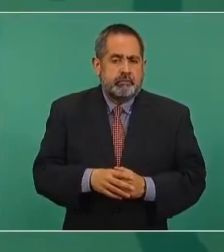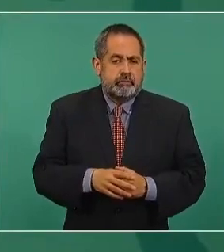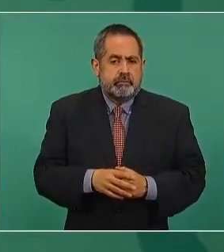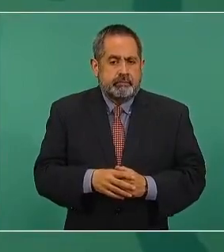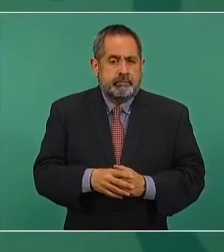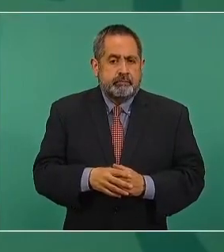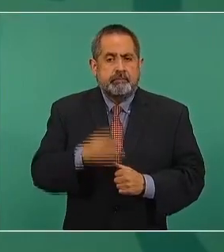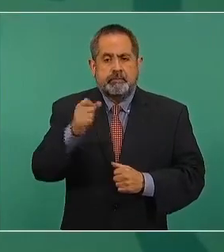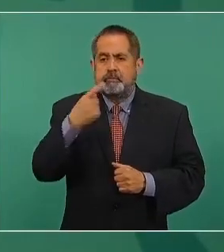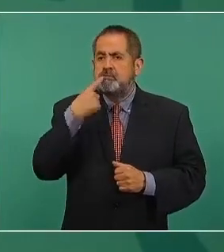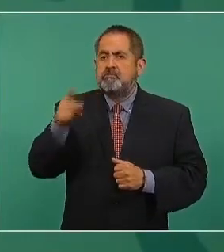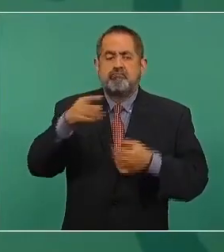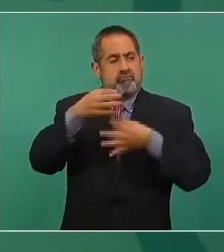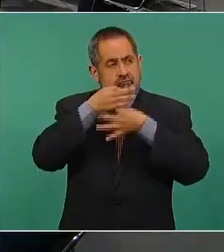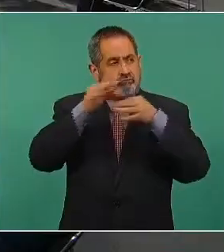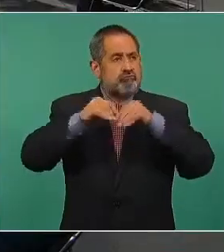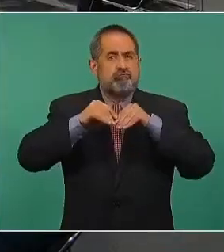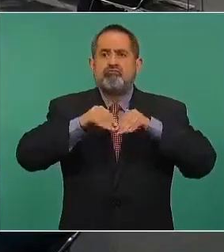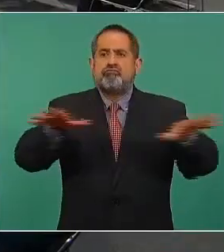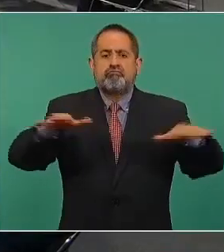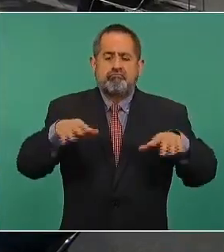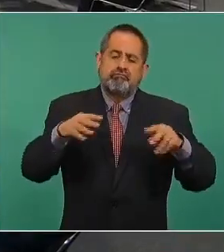es una denuncia pública